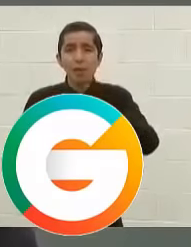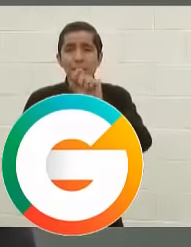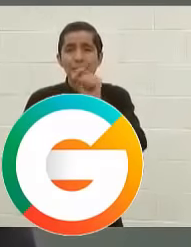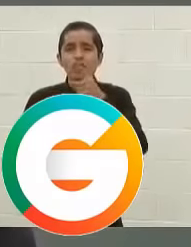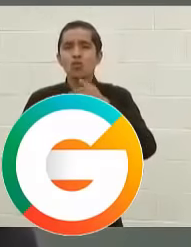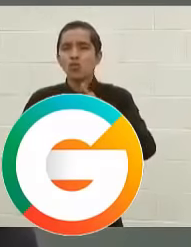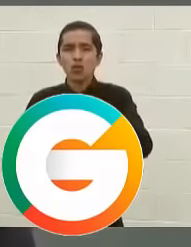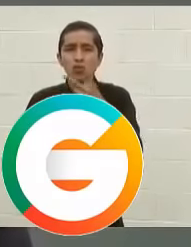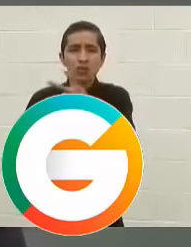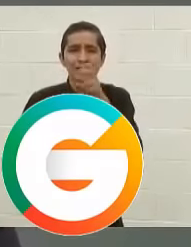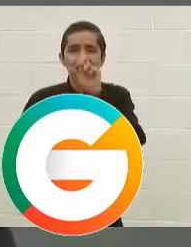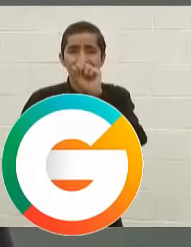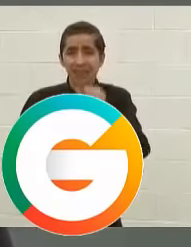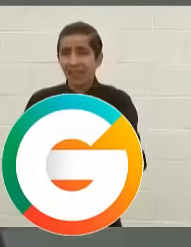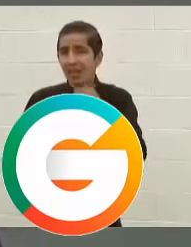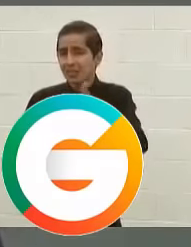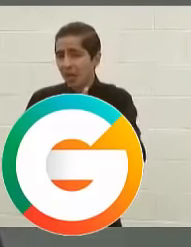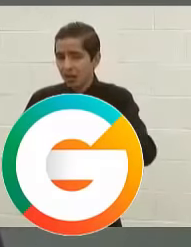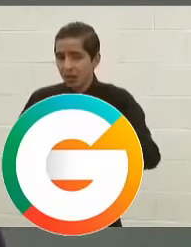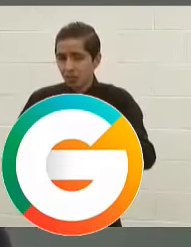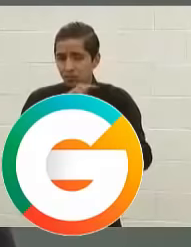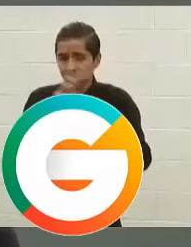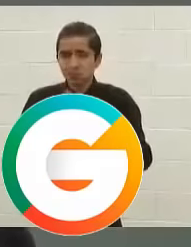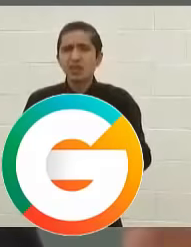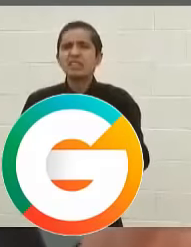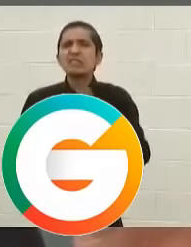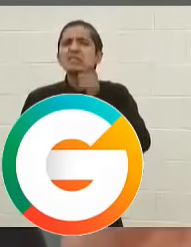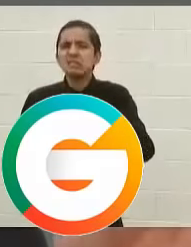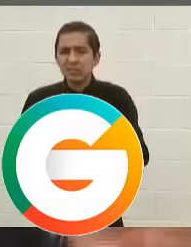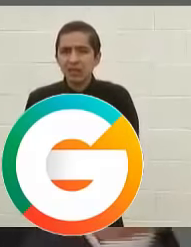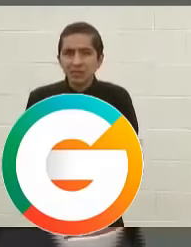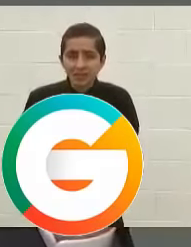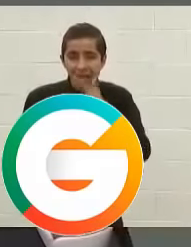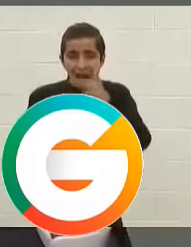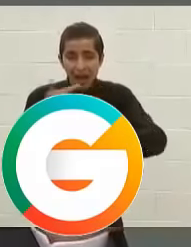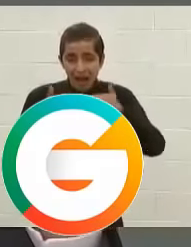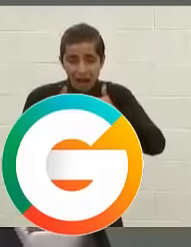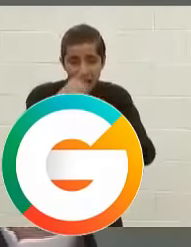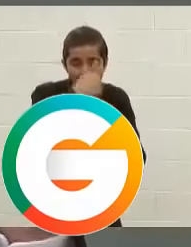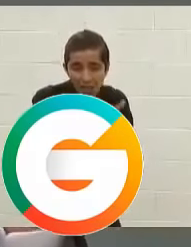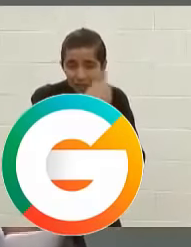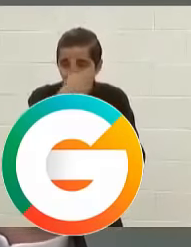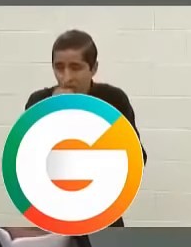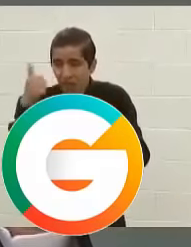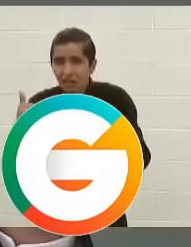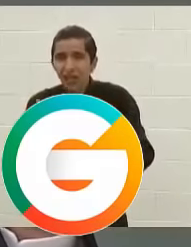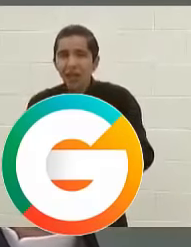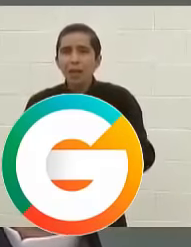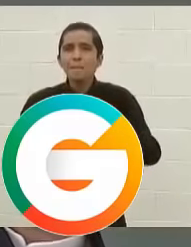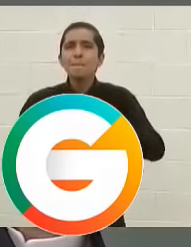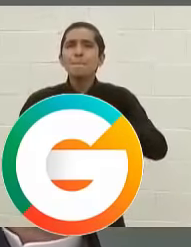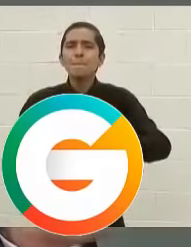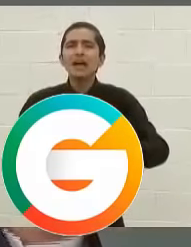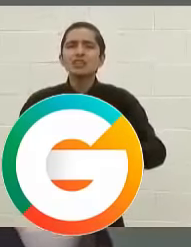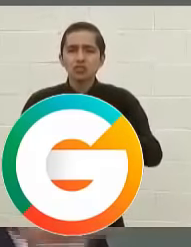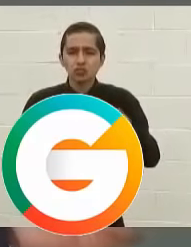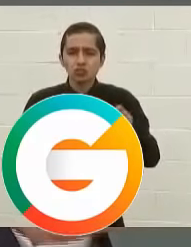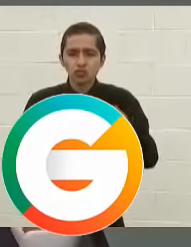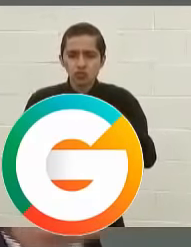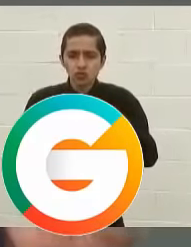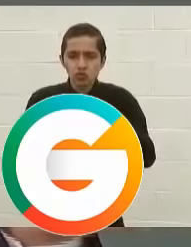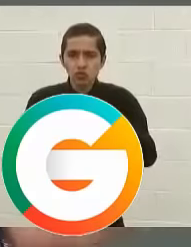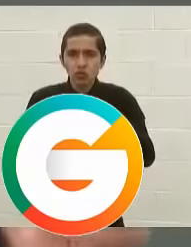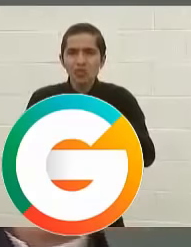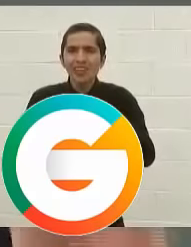las 266. ¿Qué significa? Que cada región se vuelve cada vez más pequeña